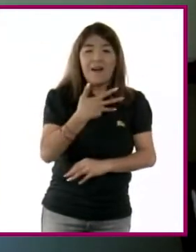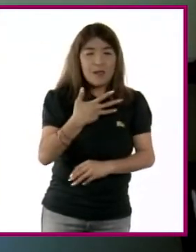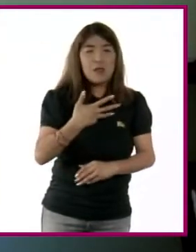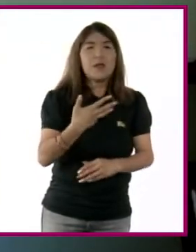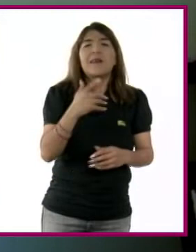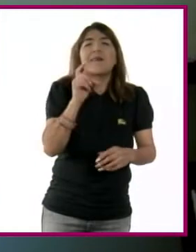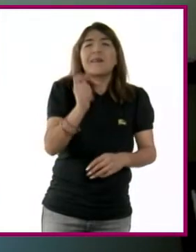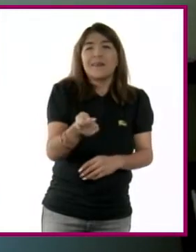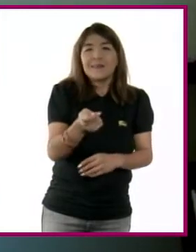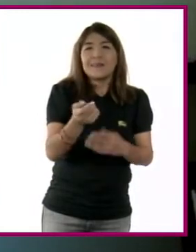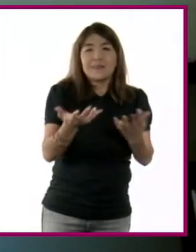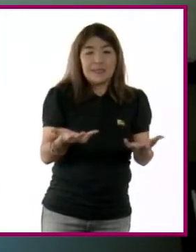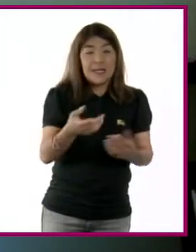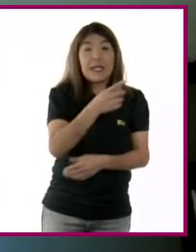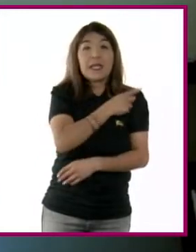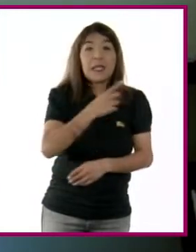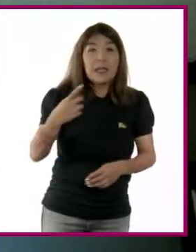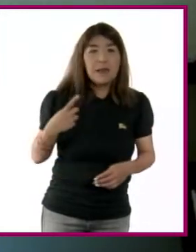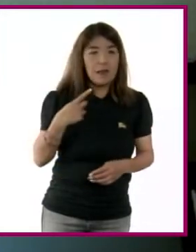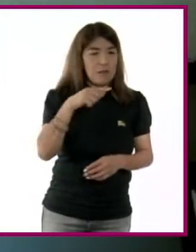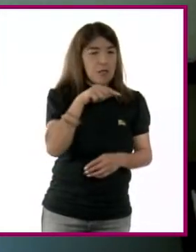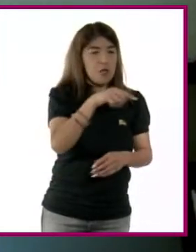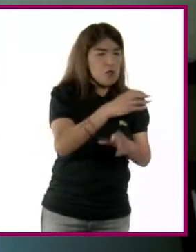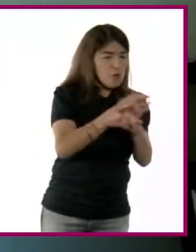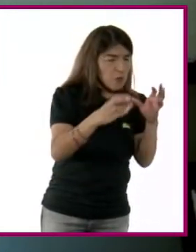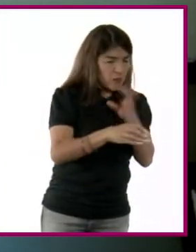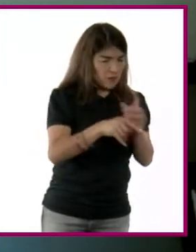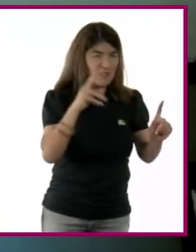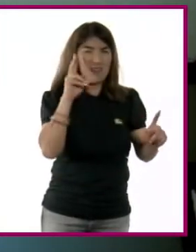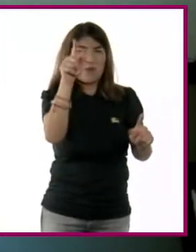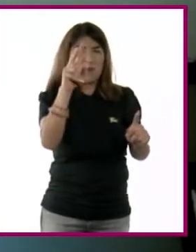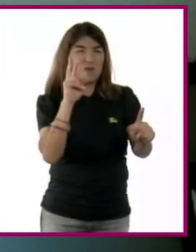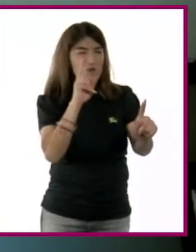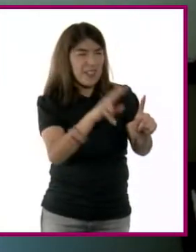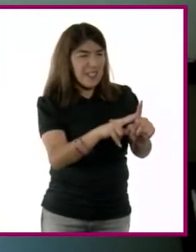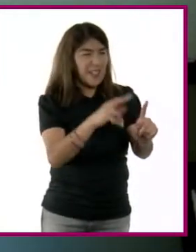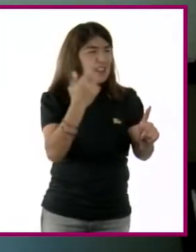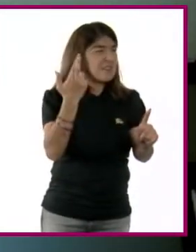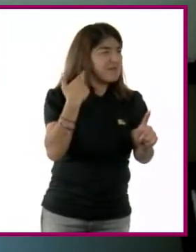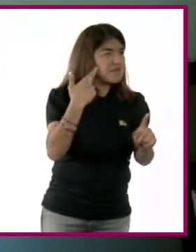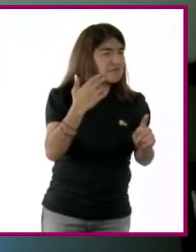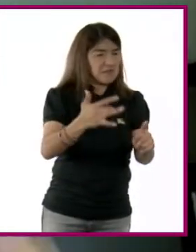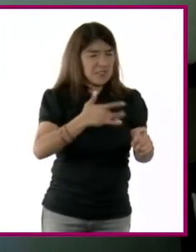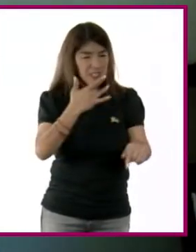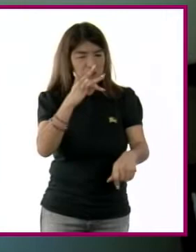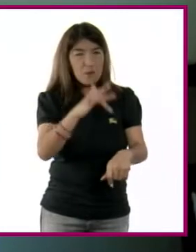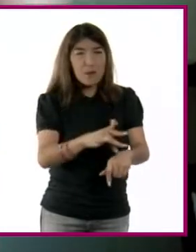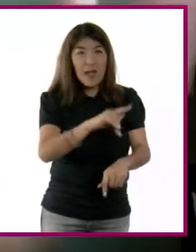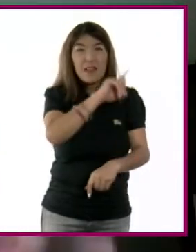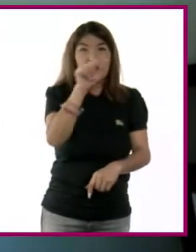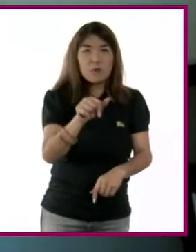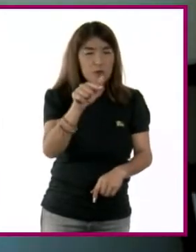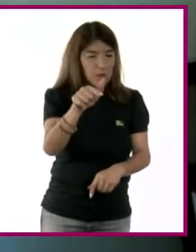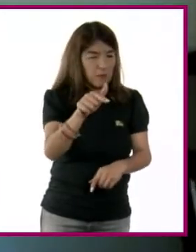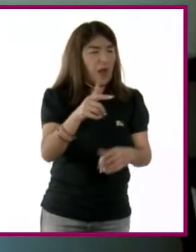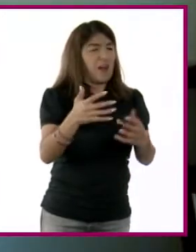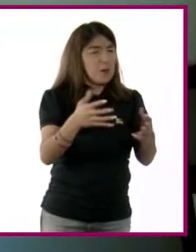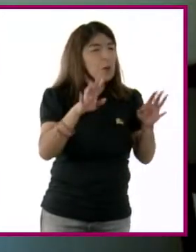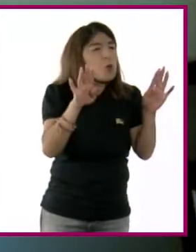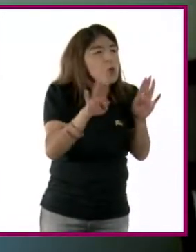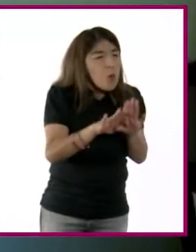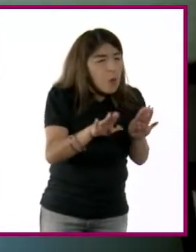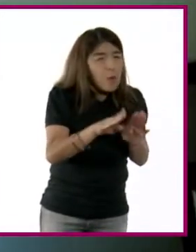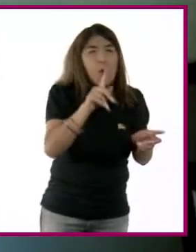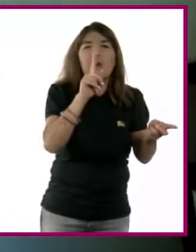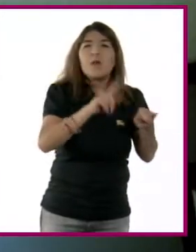tratar de entender y darle una explicación a las cosas que vemos, que escuchamos, que sentimos, que olemos, ¿no? Todo lo que